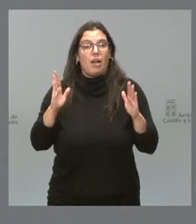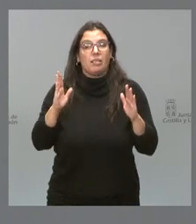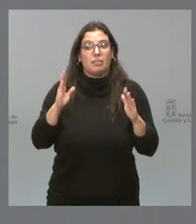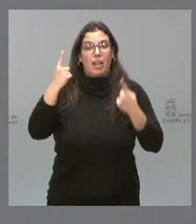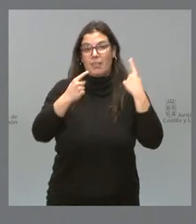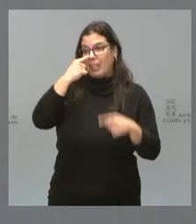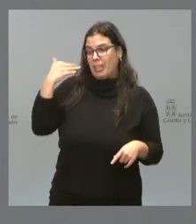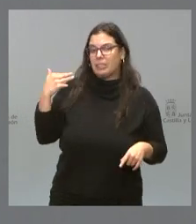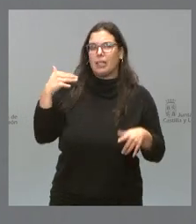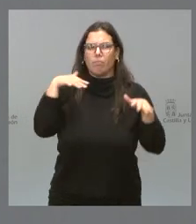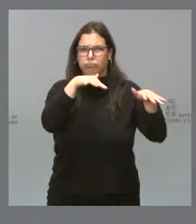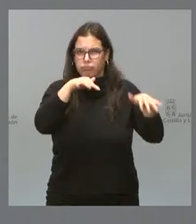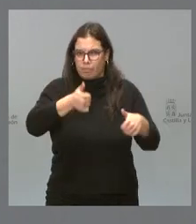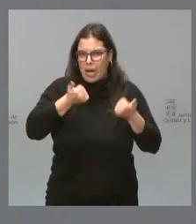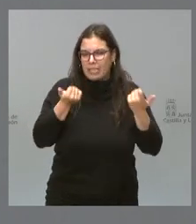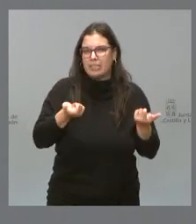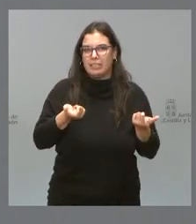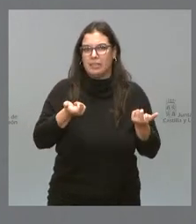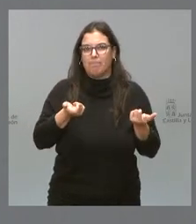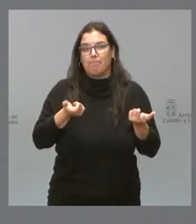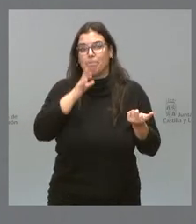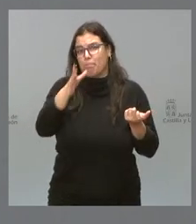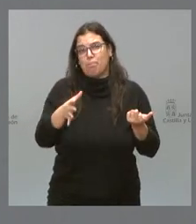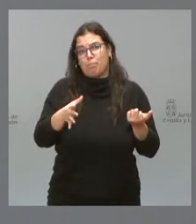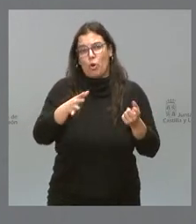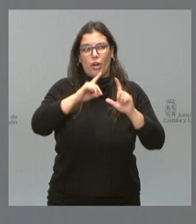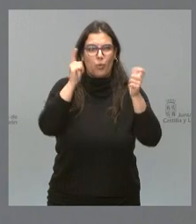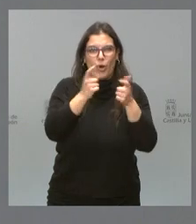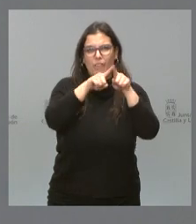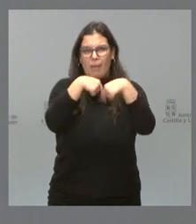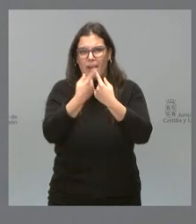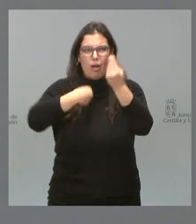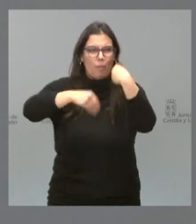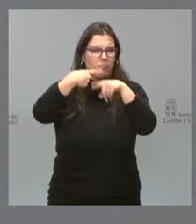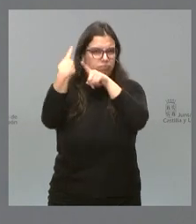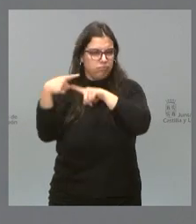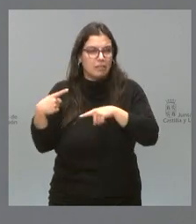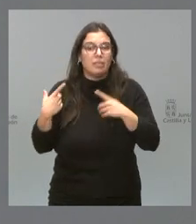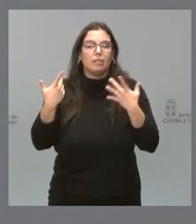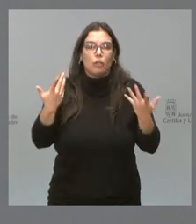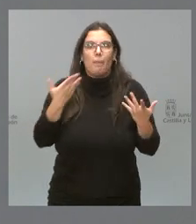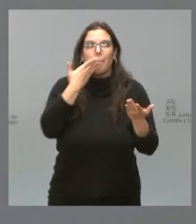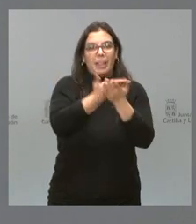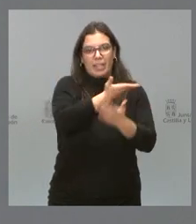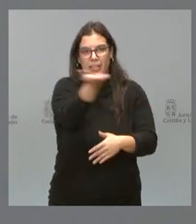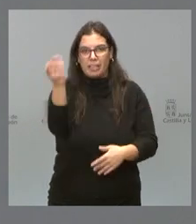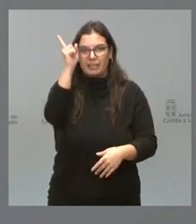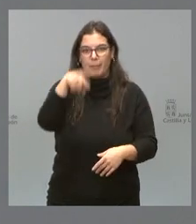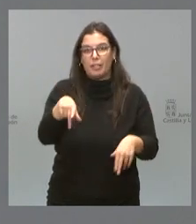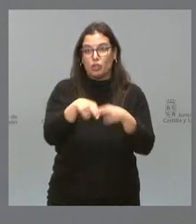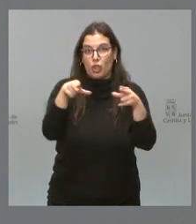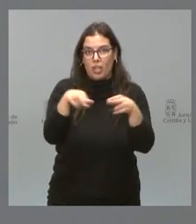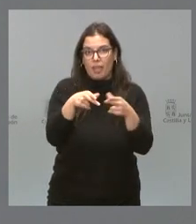se intensifican particularmente como consecuencia de estas reuniones familiares también hay que llamar a toda la sociedad aprovechando su pregunta